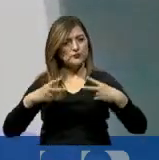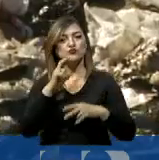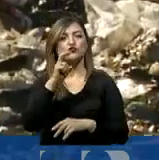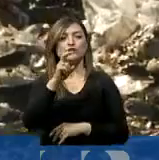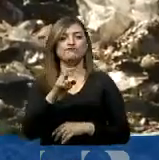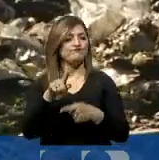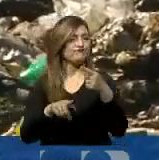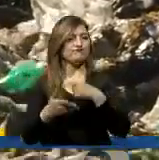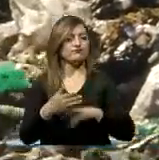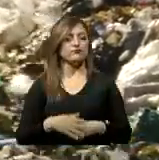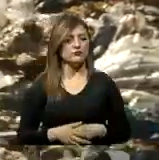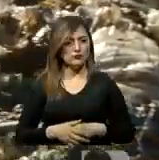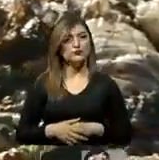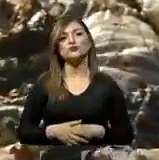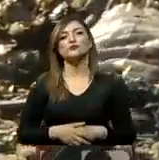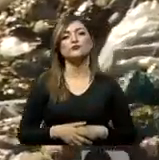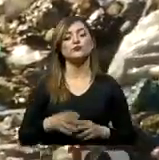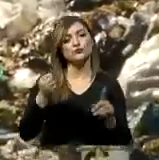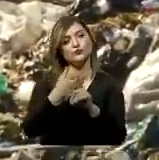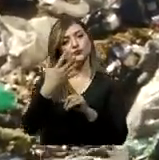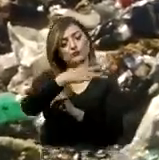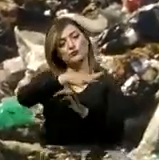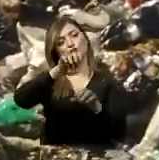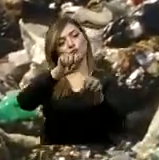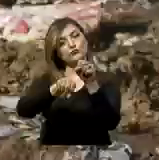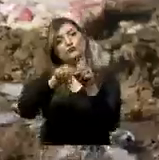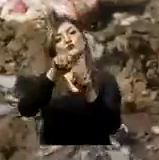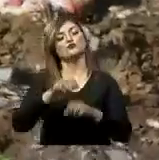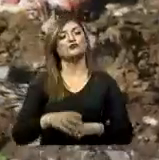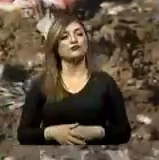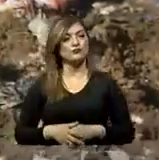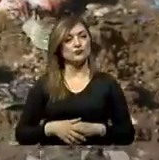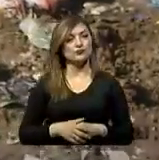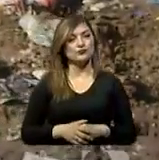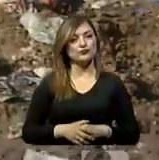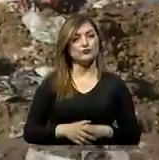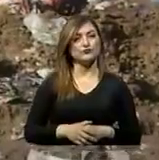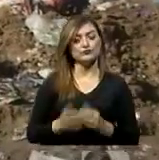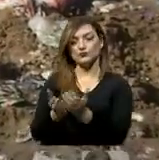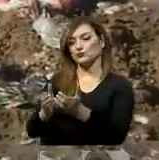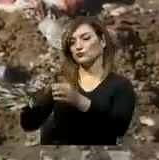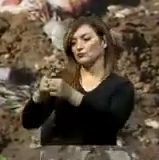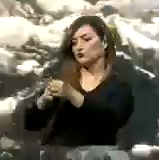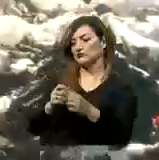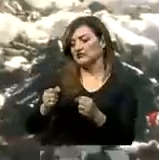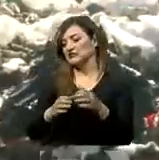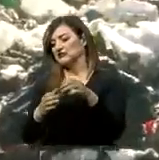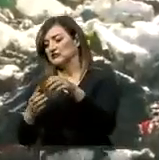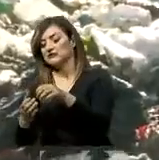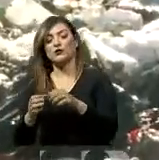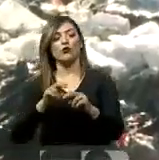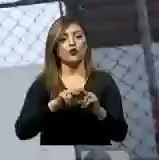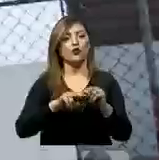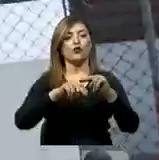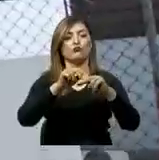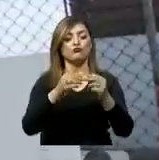sin embargo en miras de reducir el impacto ambiental e incluso de dejar de necesitar el relleno sanitario de el inga se construirá